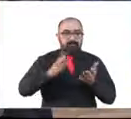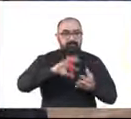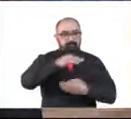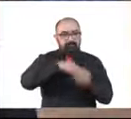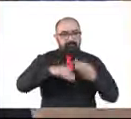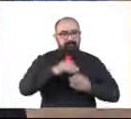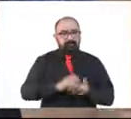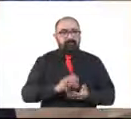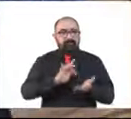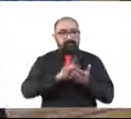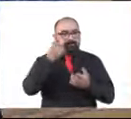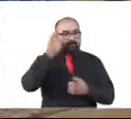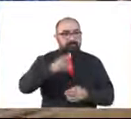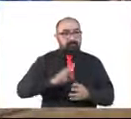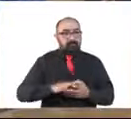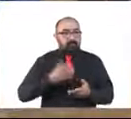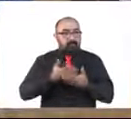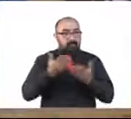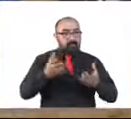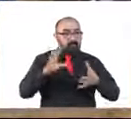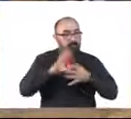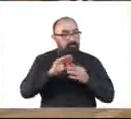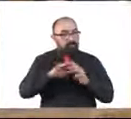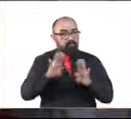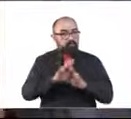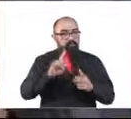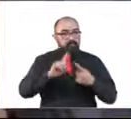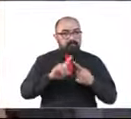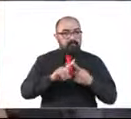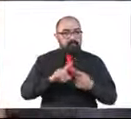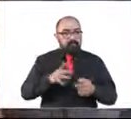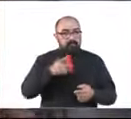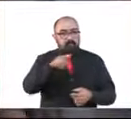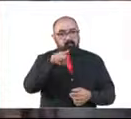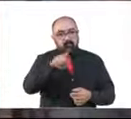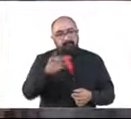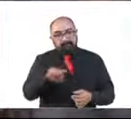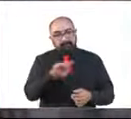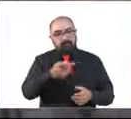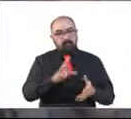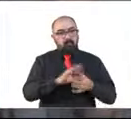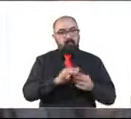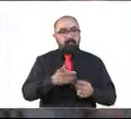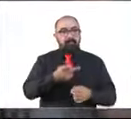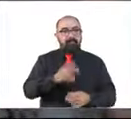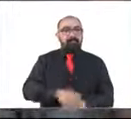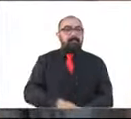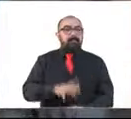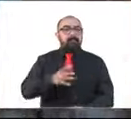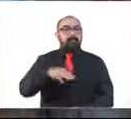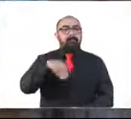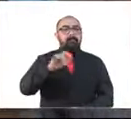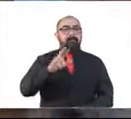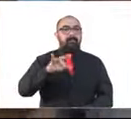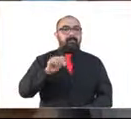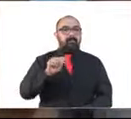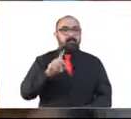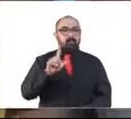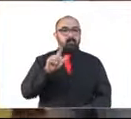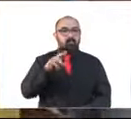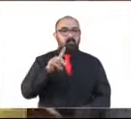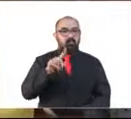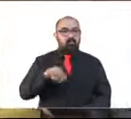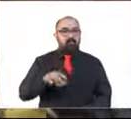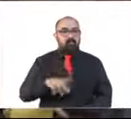Pues vamos a nuestro espacio, ¿no?, en donde son ustedes quienes realizan las preguntas. Vamos con María de la Luz Maqueda, candidata